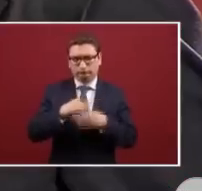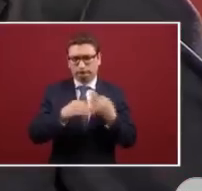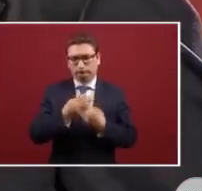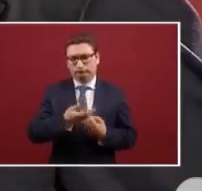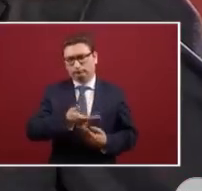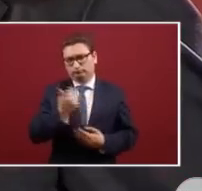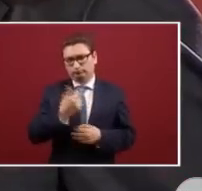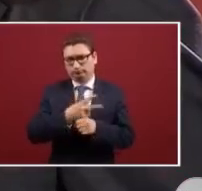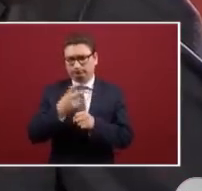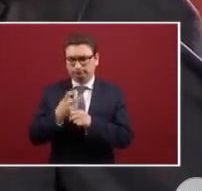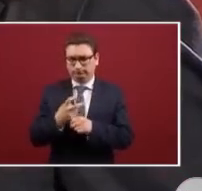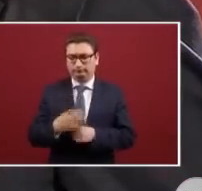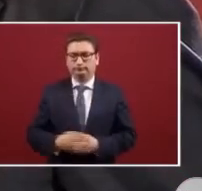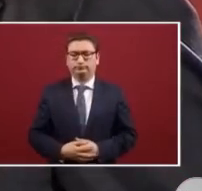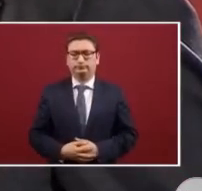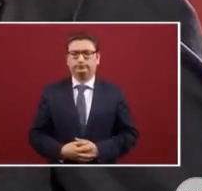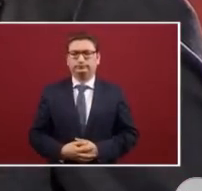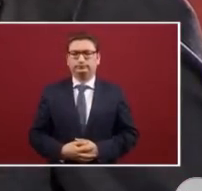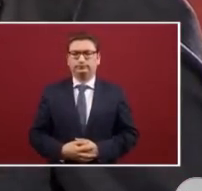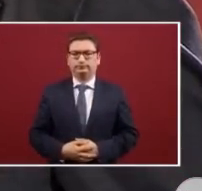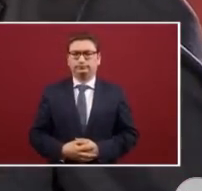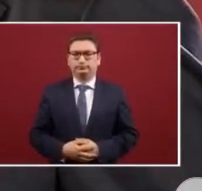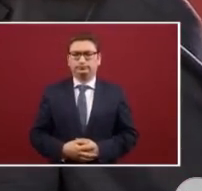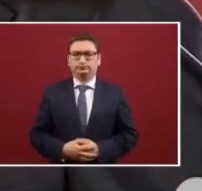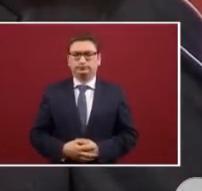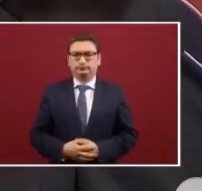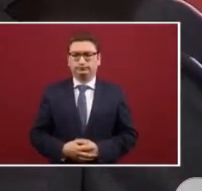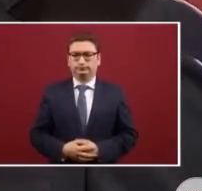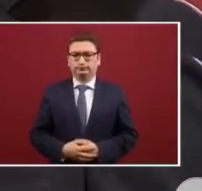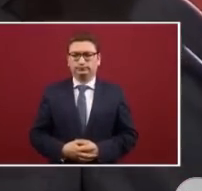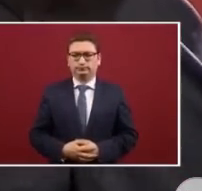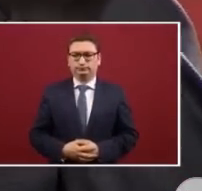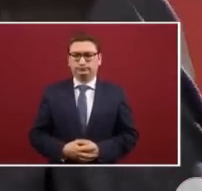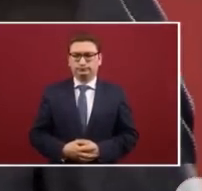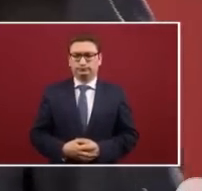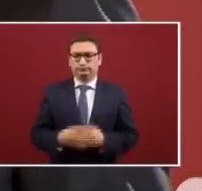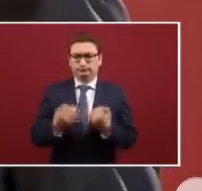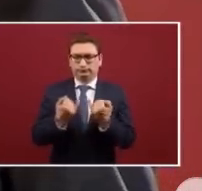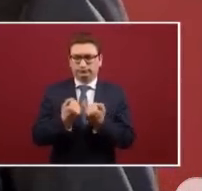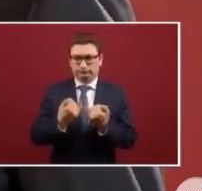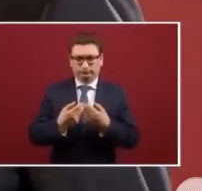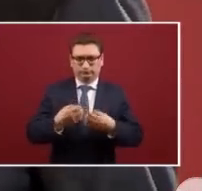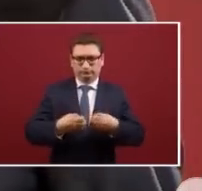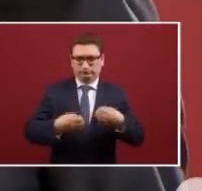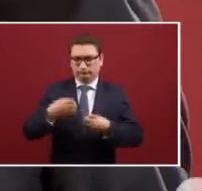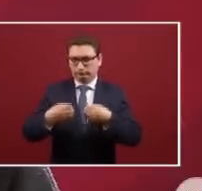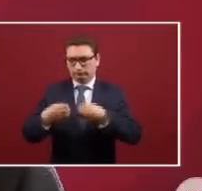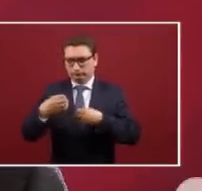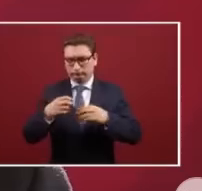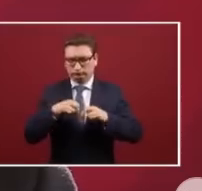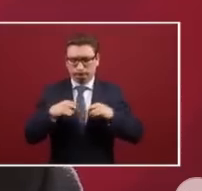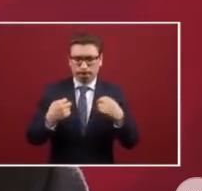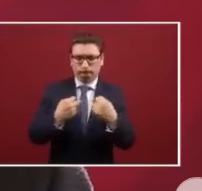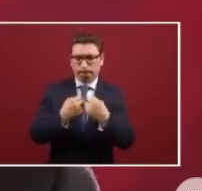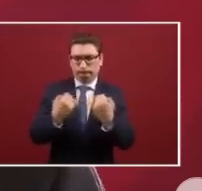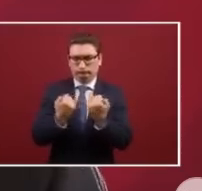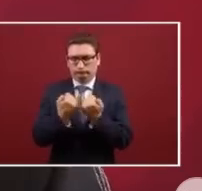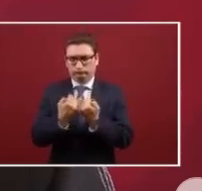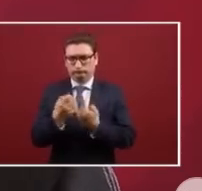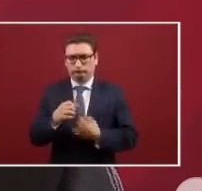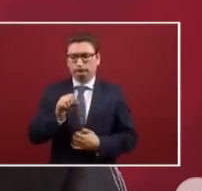Voy a invitar a los ministros de la Suprema Corte de Justicia y a los